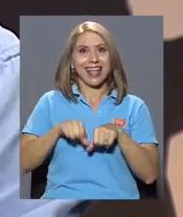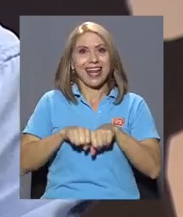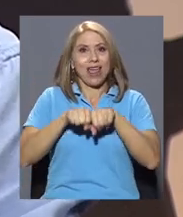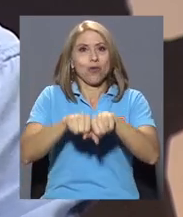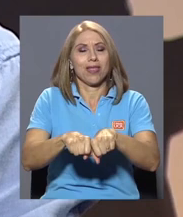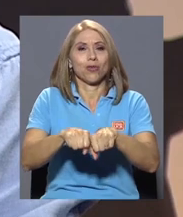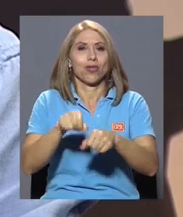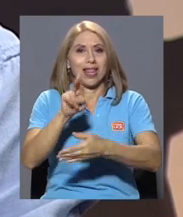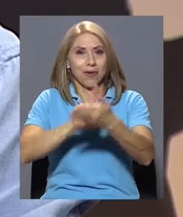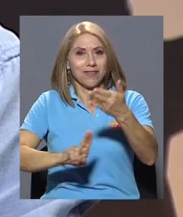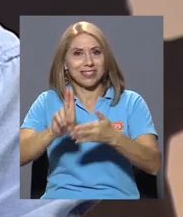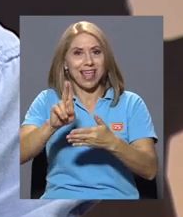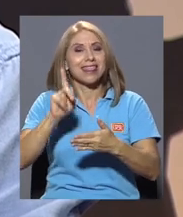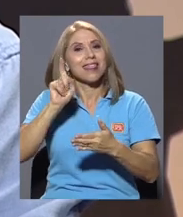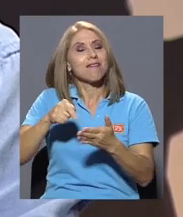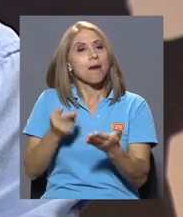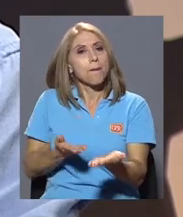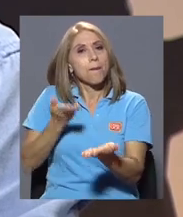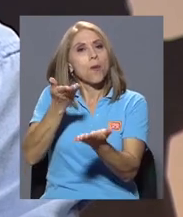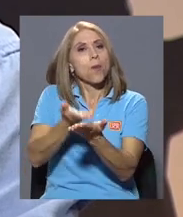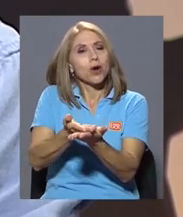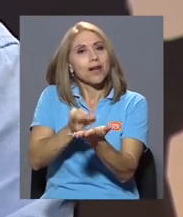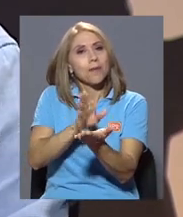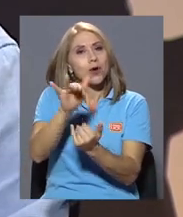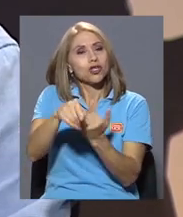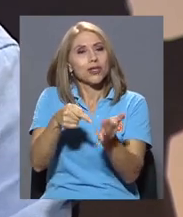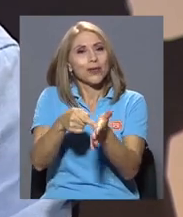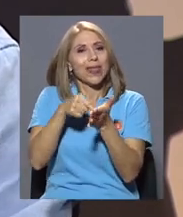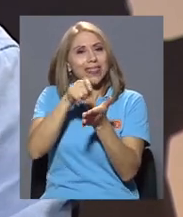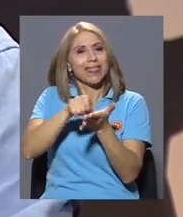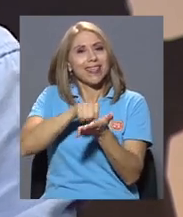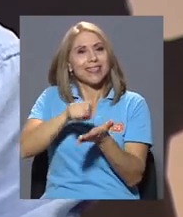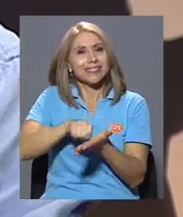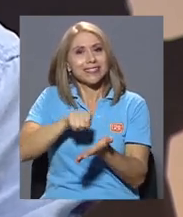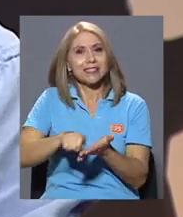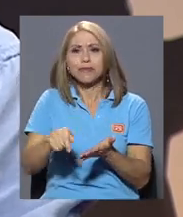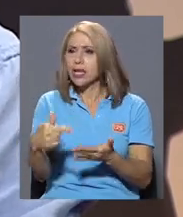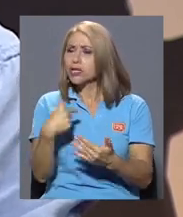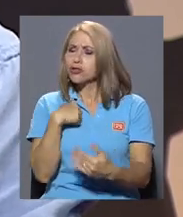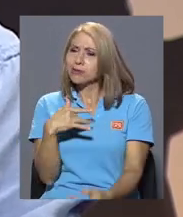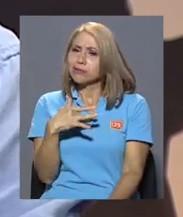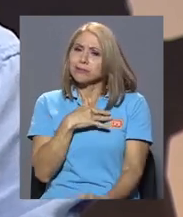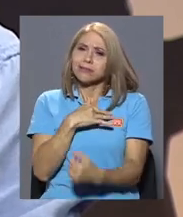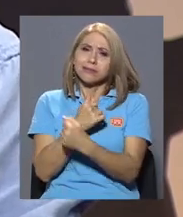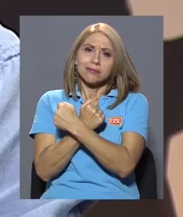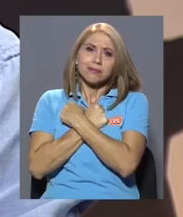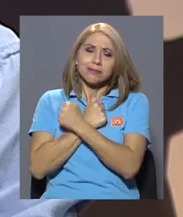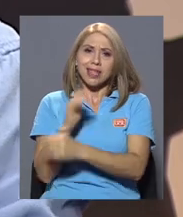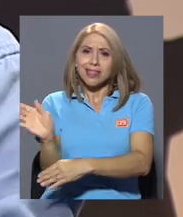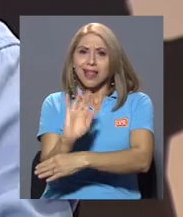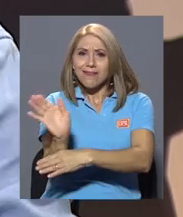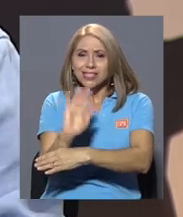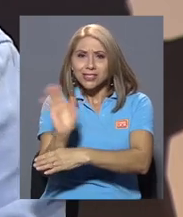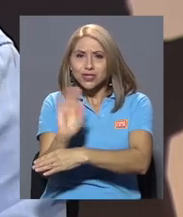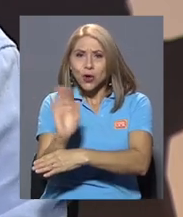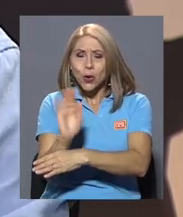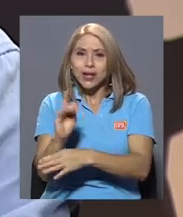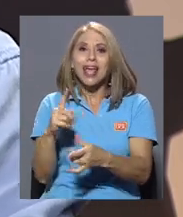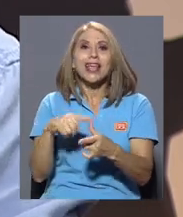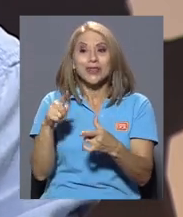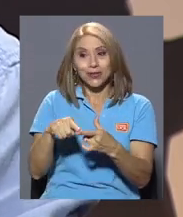tenía que proponer un proyecto de tesis y bueno se ha muerto la televisión se vio muy